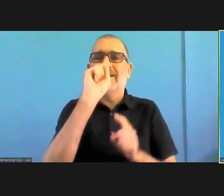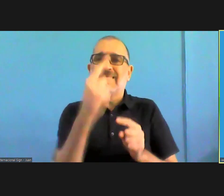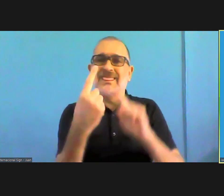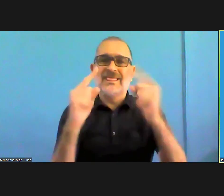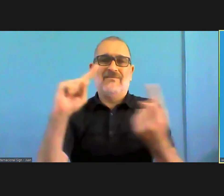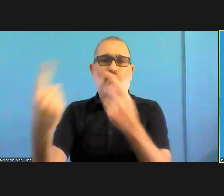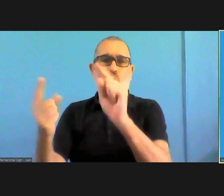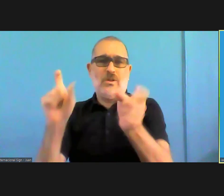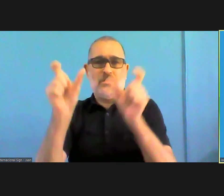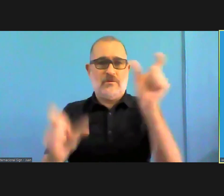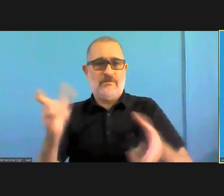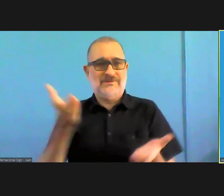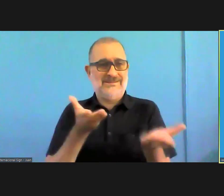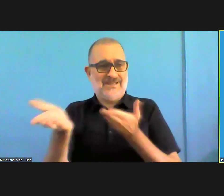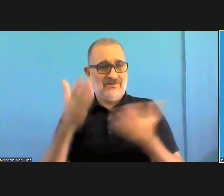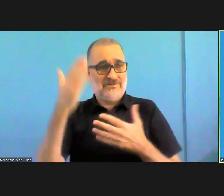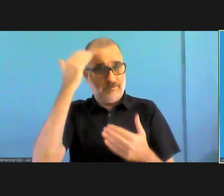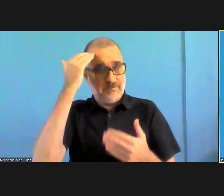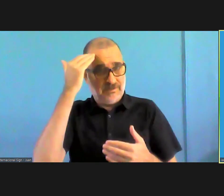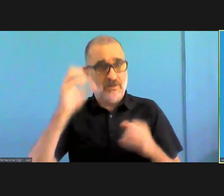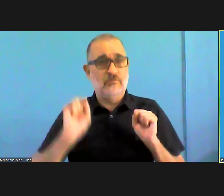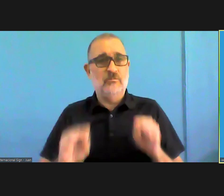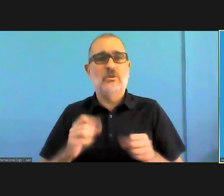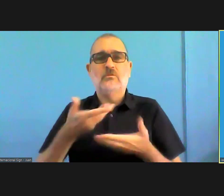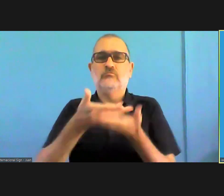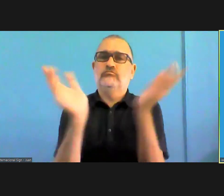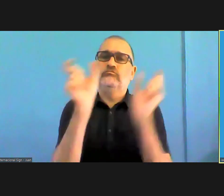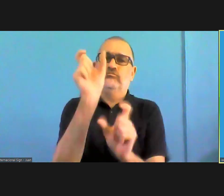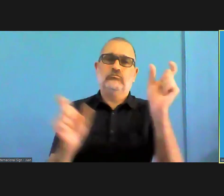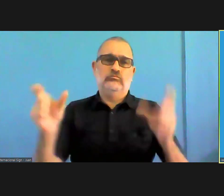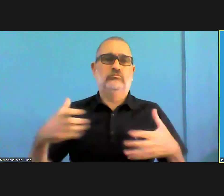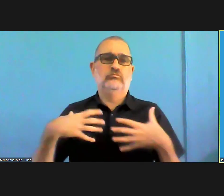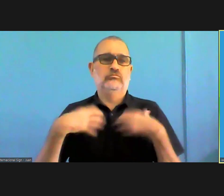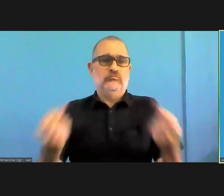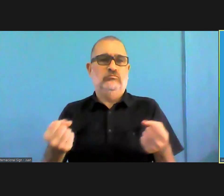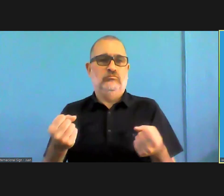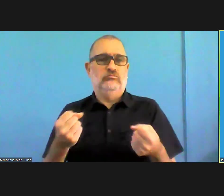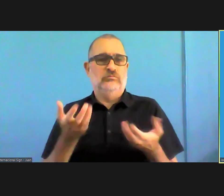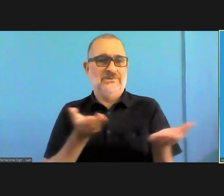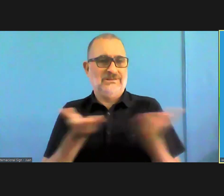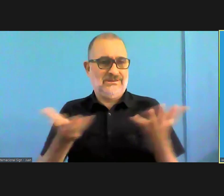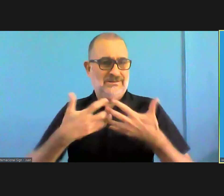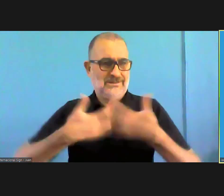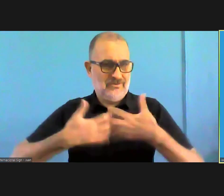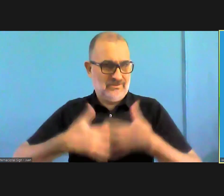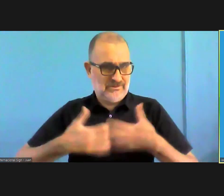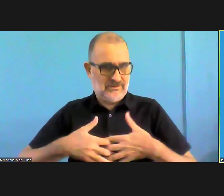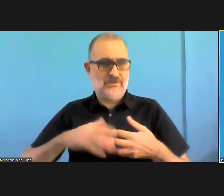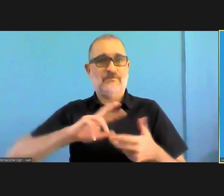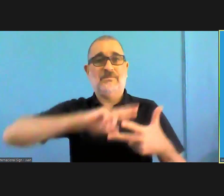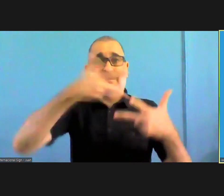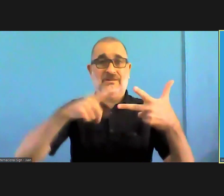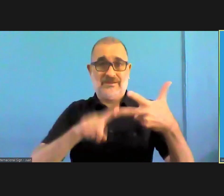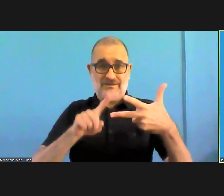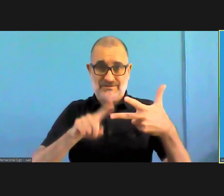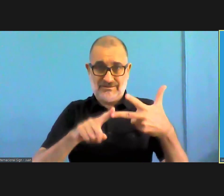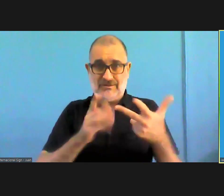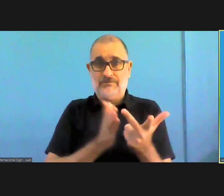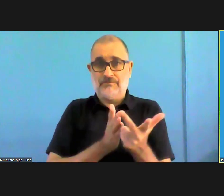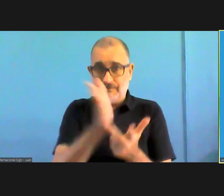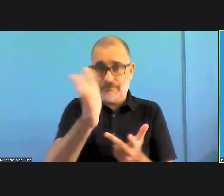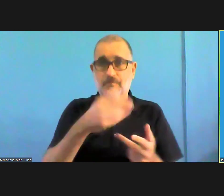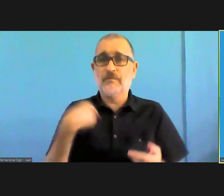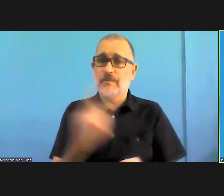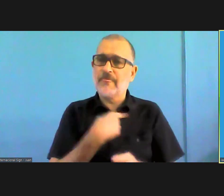La tercera línea de acción se refiere realmente al tema de la capacidad de las redes